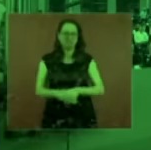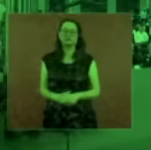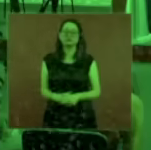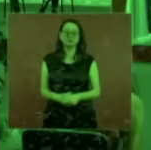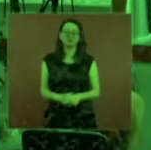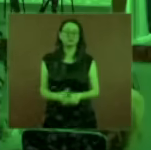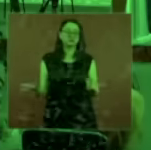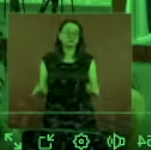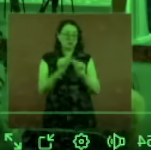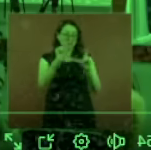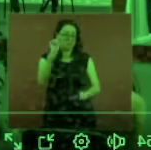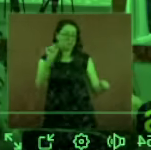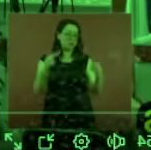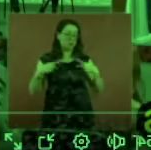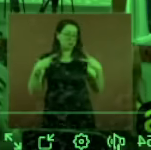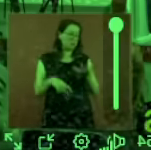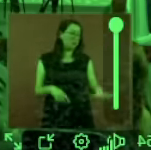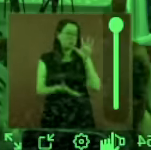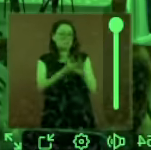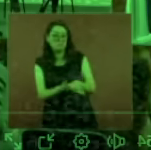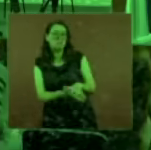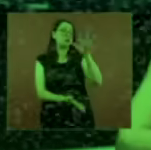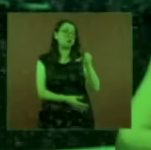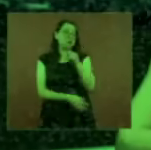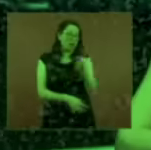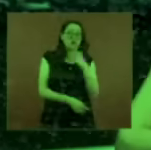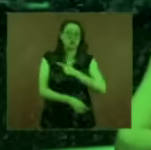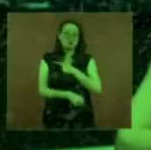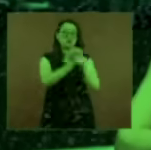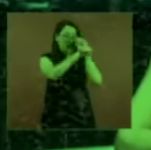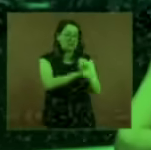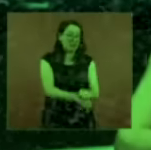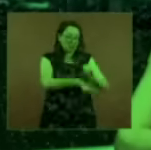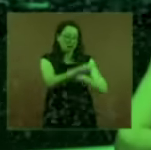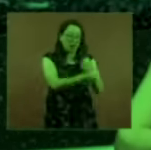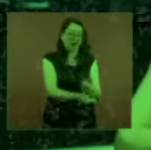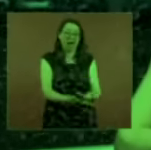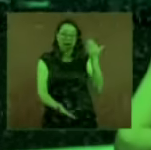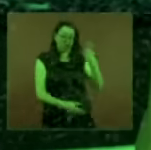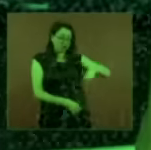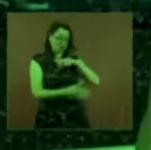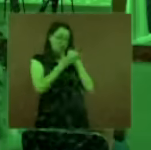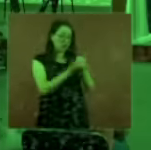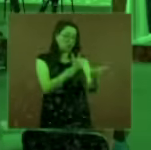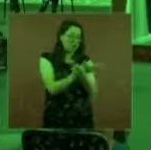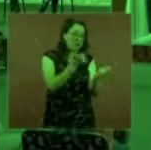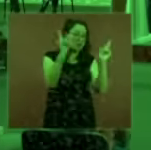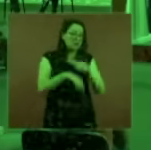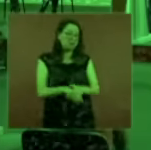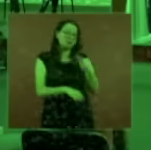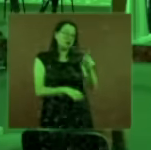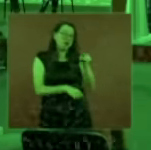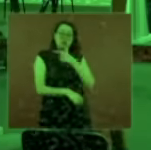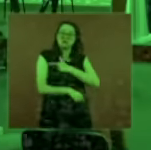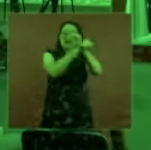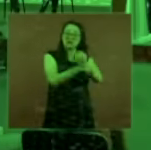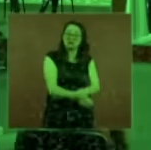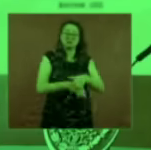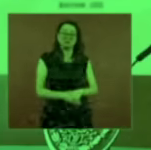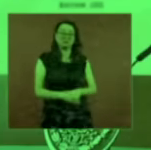Me entristece saber que la mayor parte de mis compatriotas volvieron a colocarse las cadenas que les quitamos. Ya.